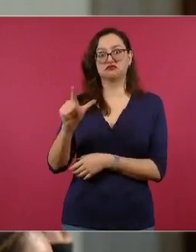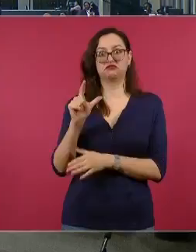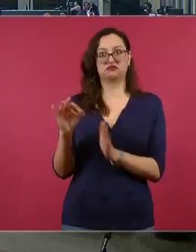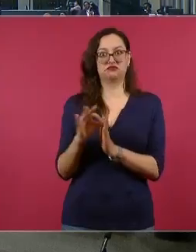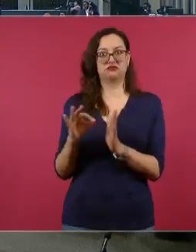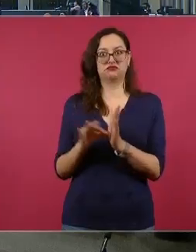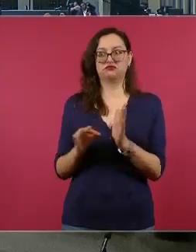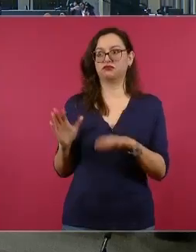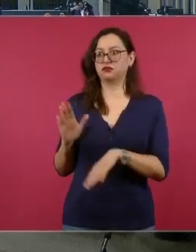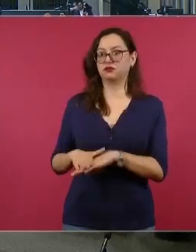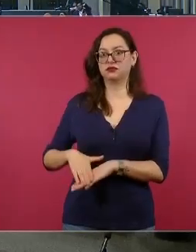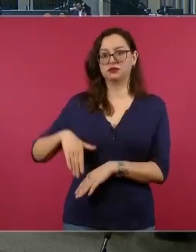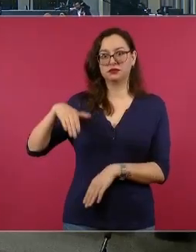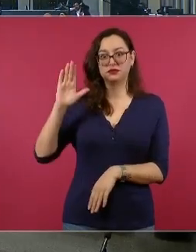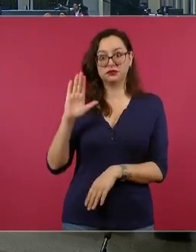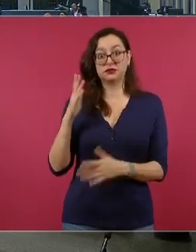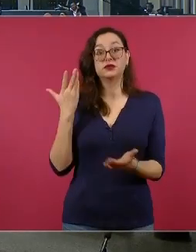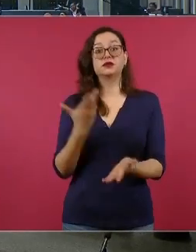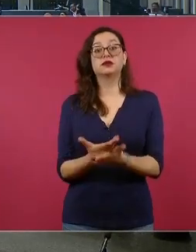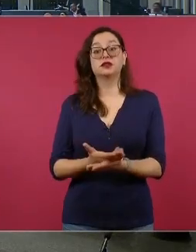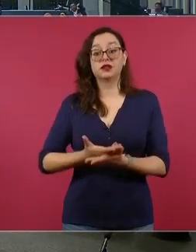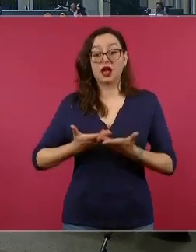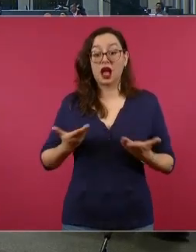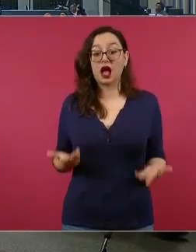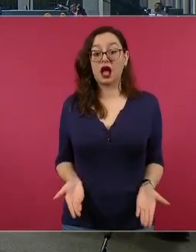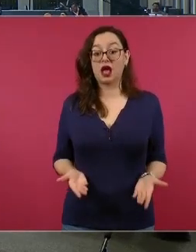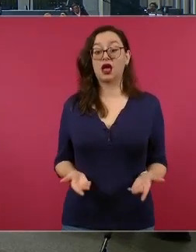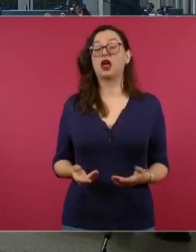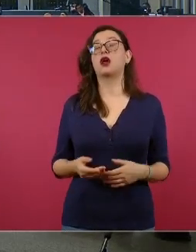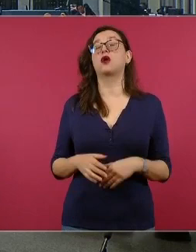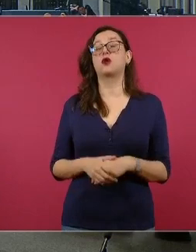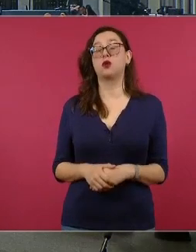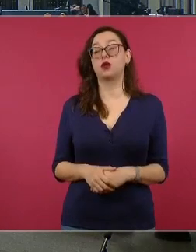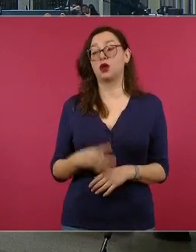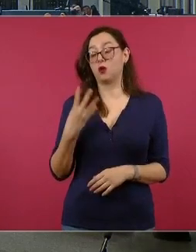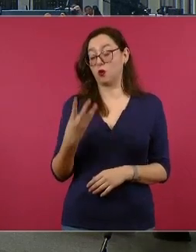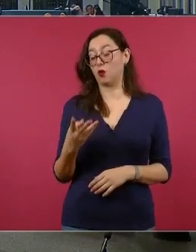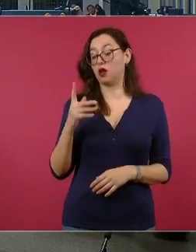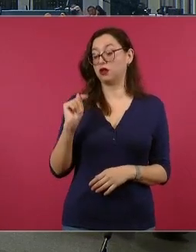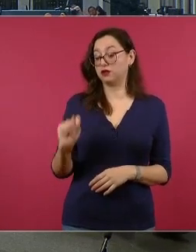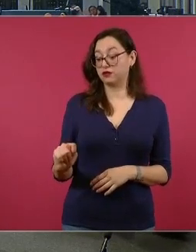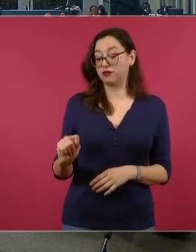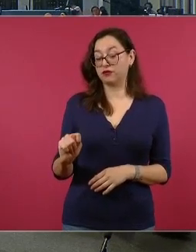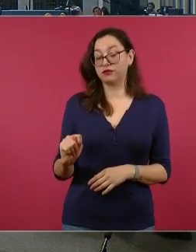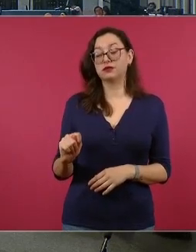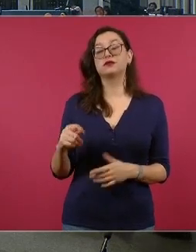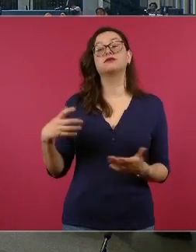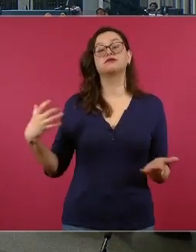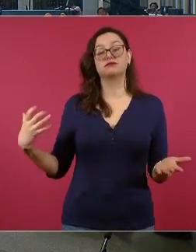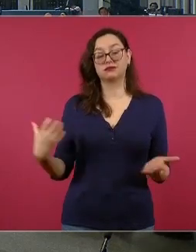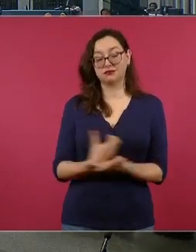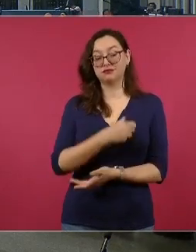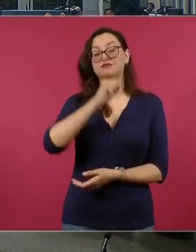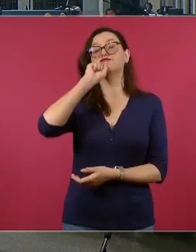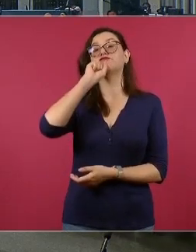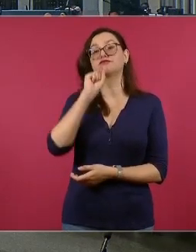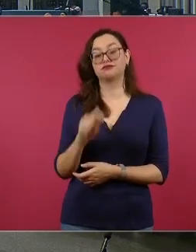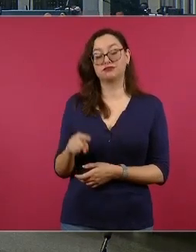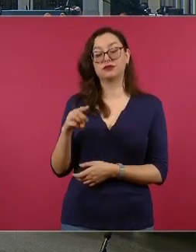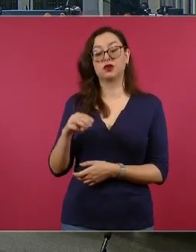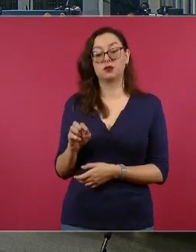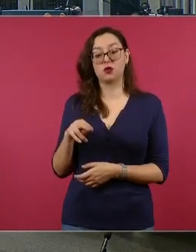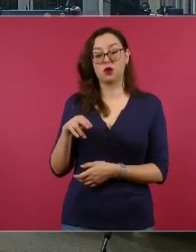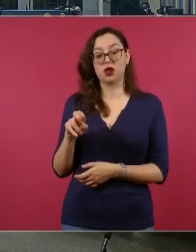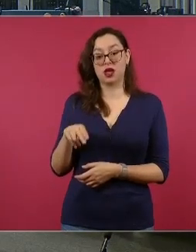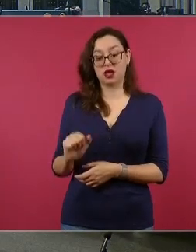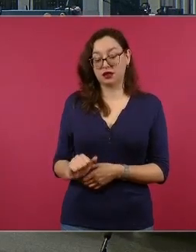proyecto de la 4T. Ganó la fórmula del Senado, ganaron las 7 diputaciones federales que estaban en disputa en Sonora